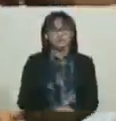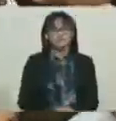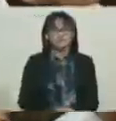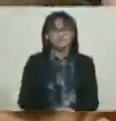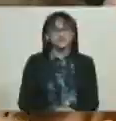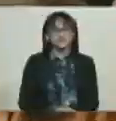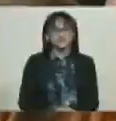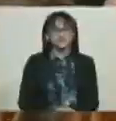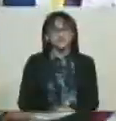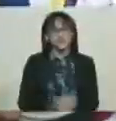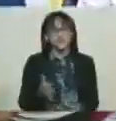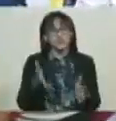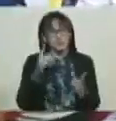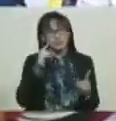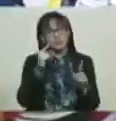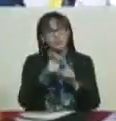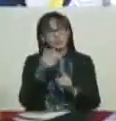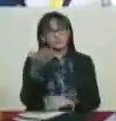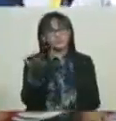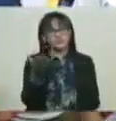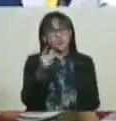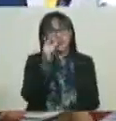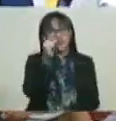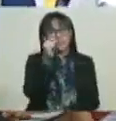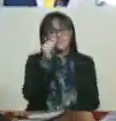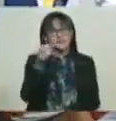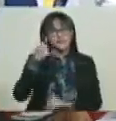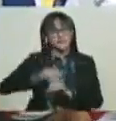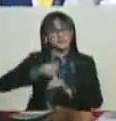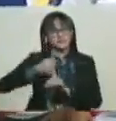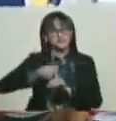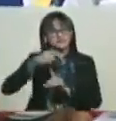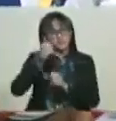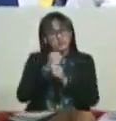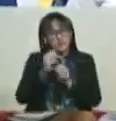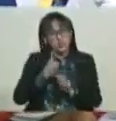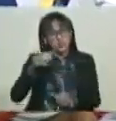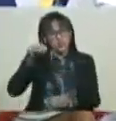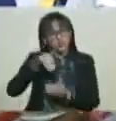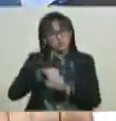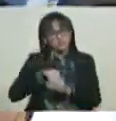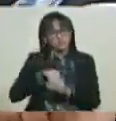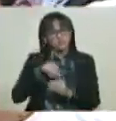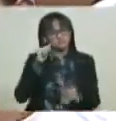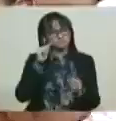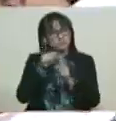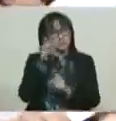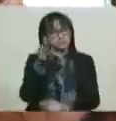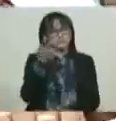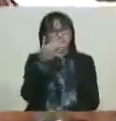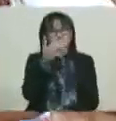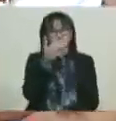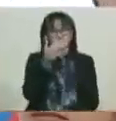y vamos a ganar por ti hombre guerrero trabajador por ti